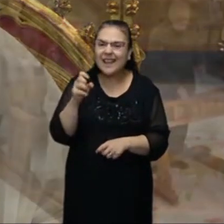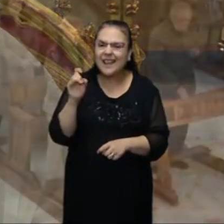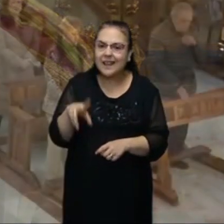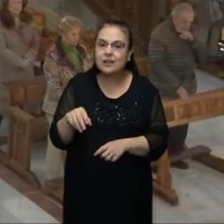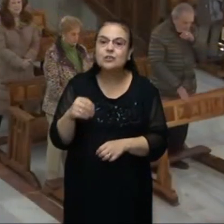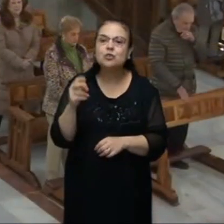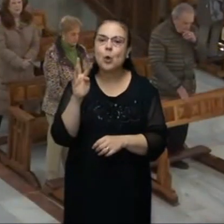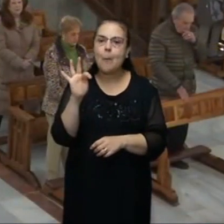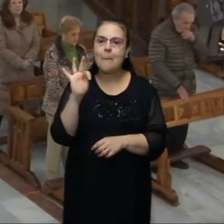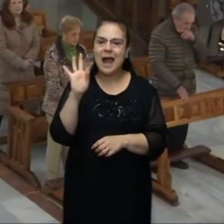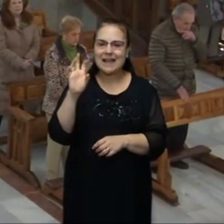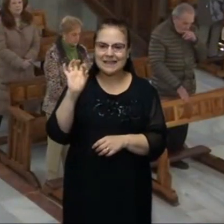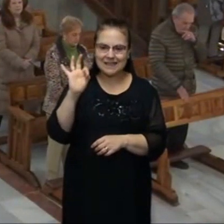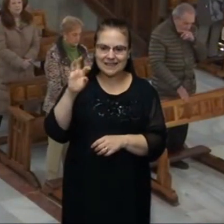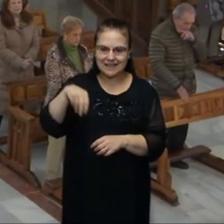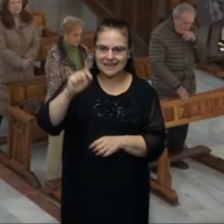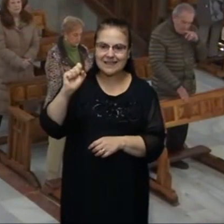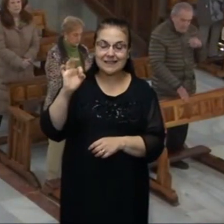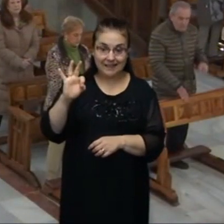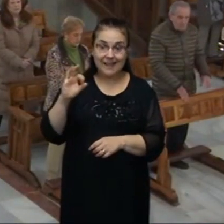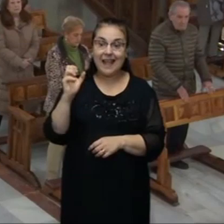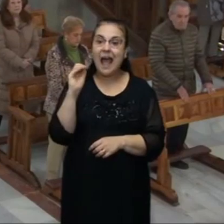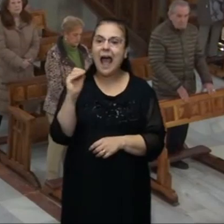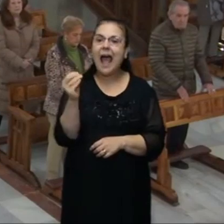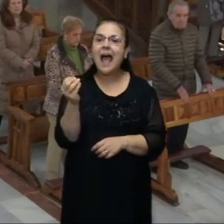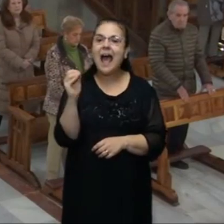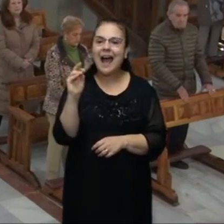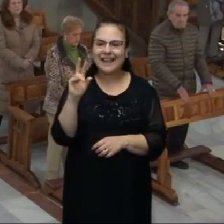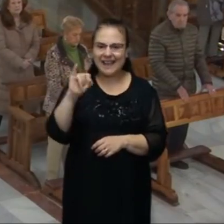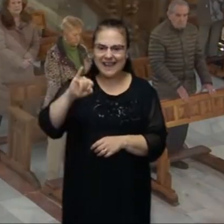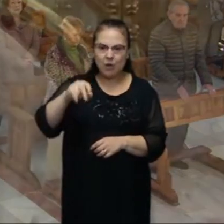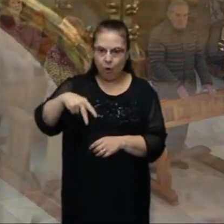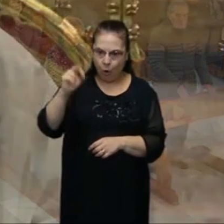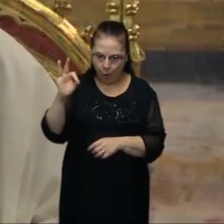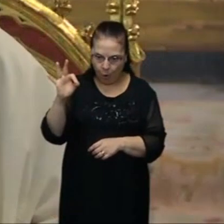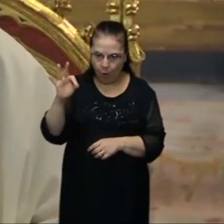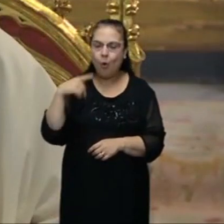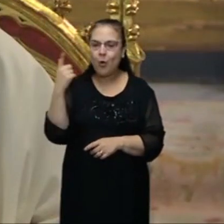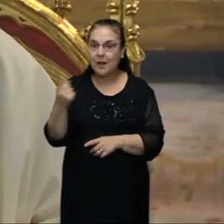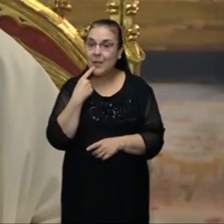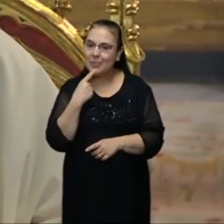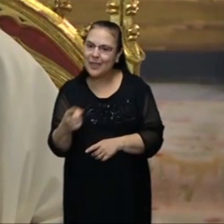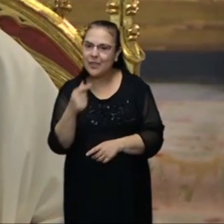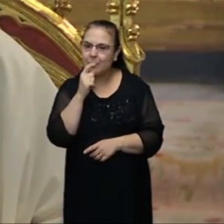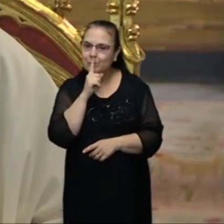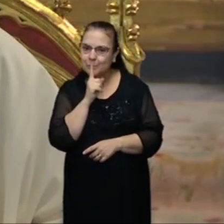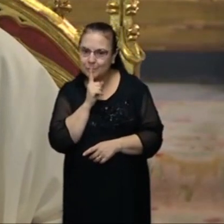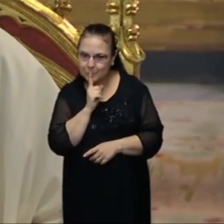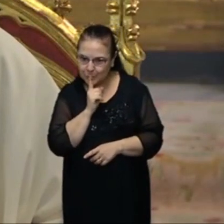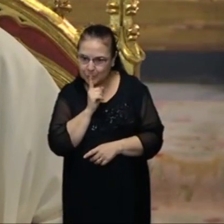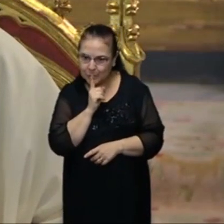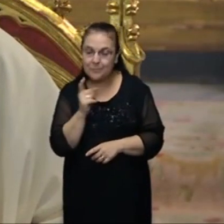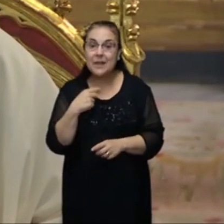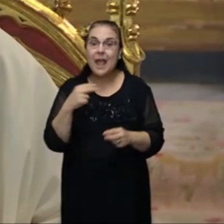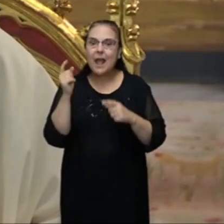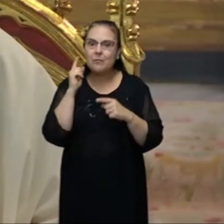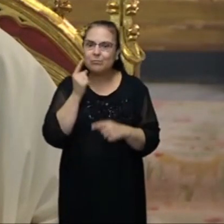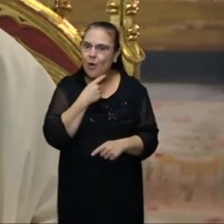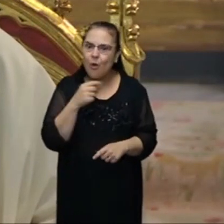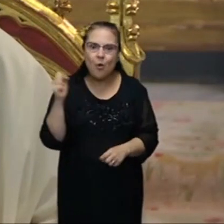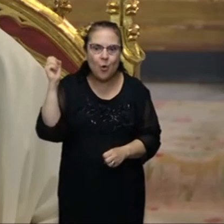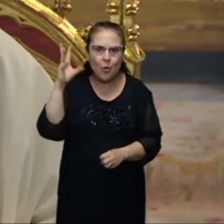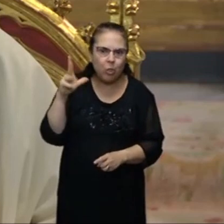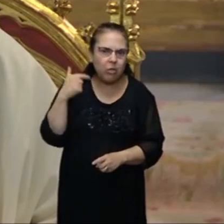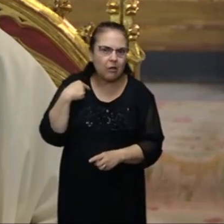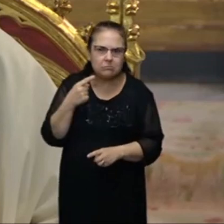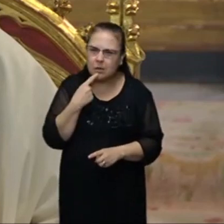Aquino. Alberto Magno decía de Tomás de Aquino, cuando los compañeros decían que era muy callado, le llamaba el buey mudo, en alusión a que no